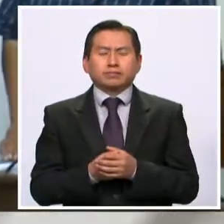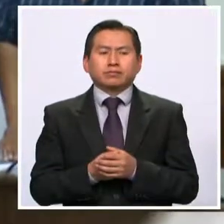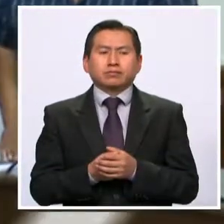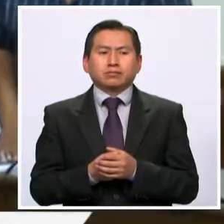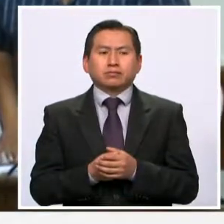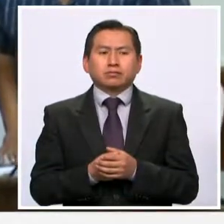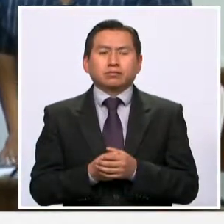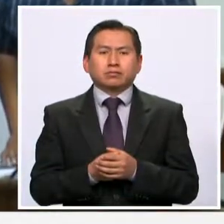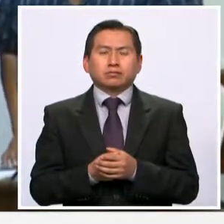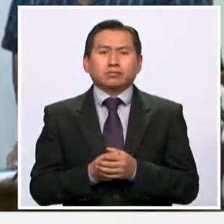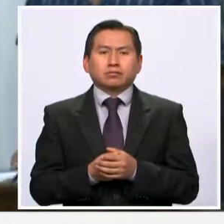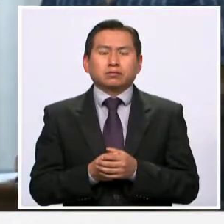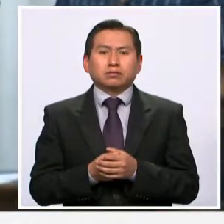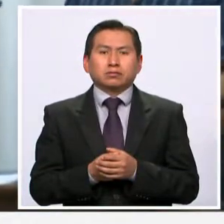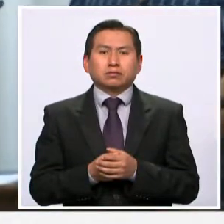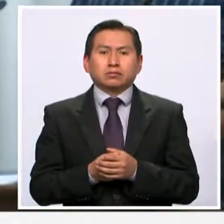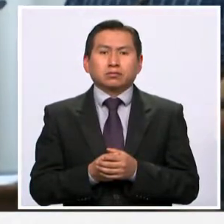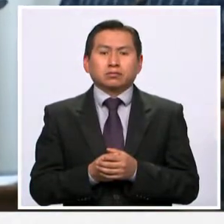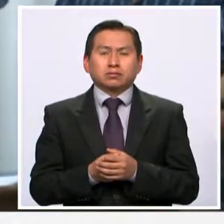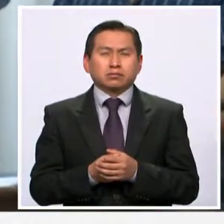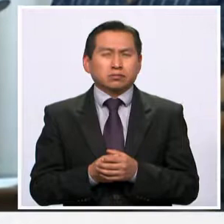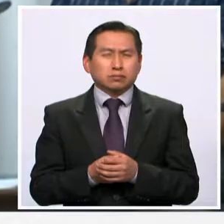Duele saber